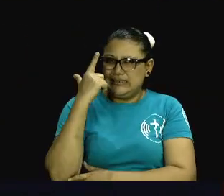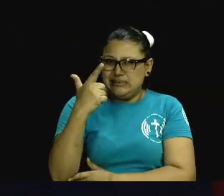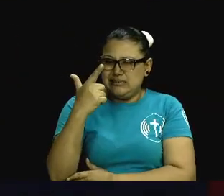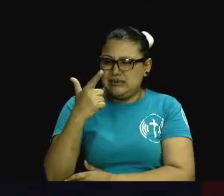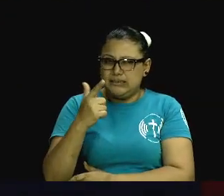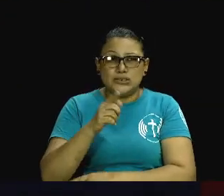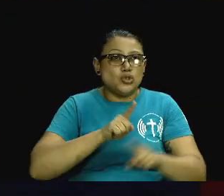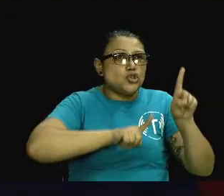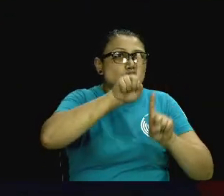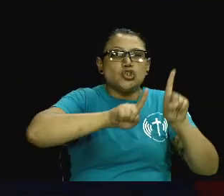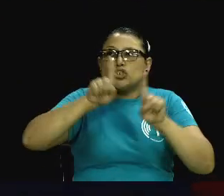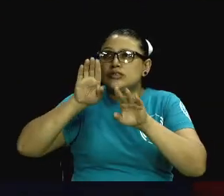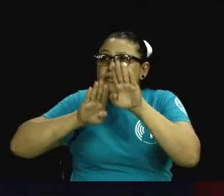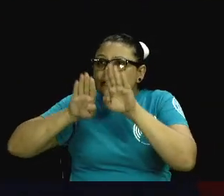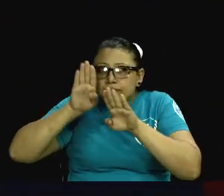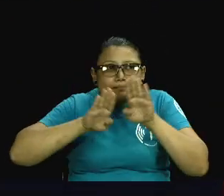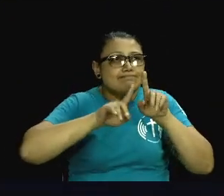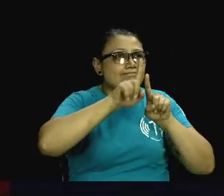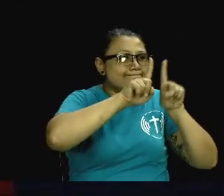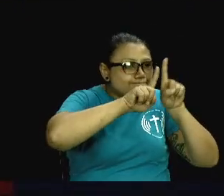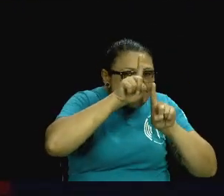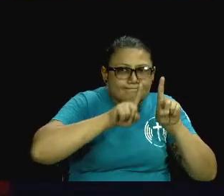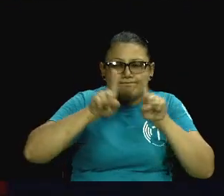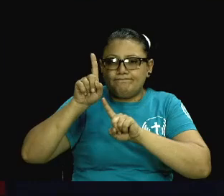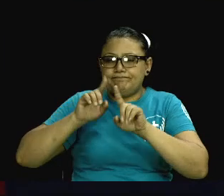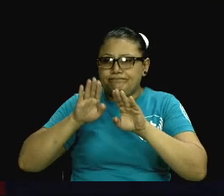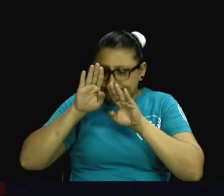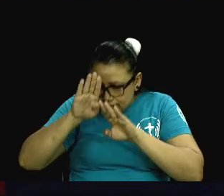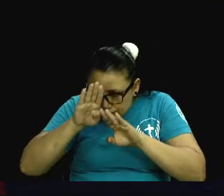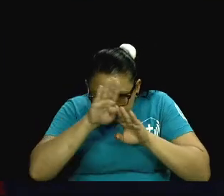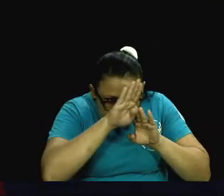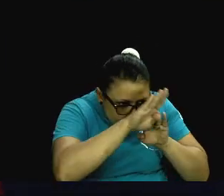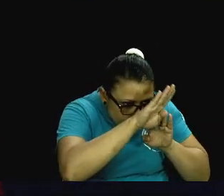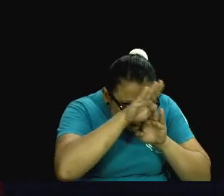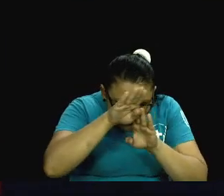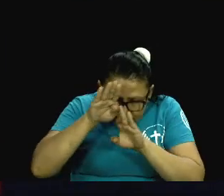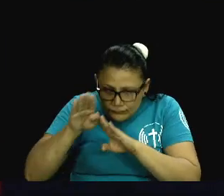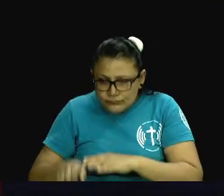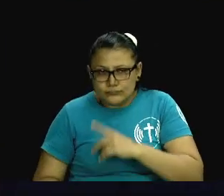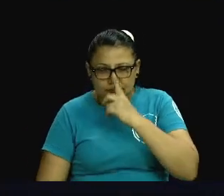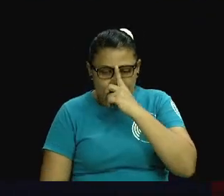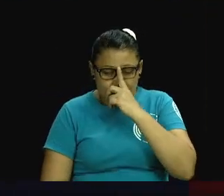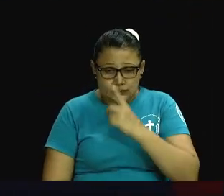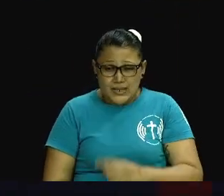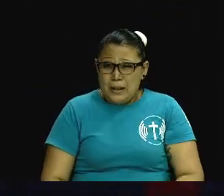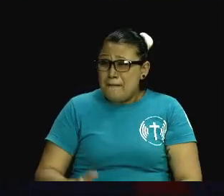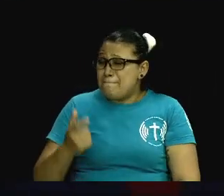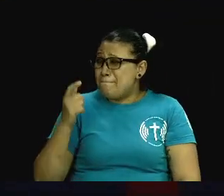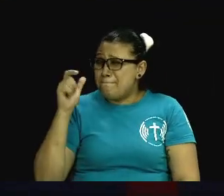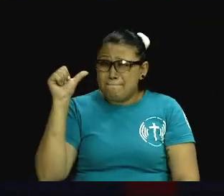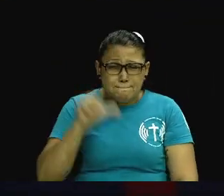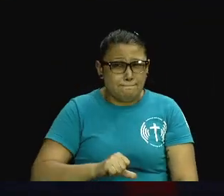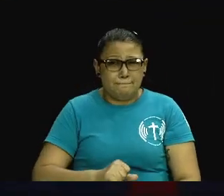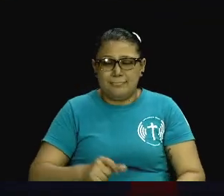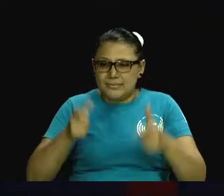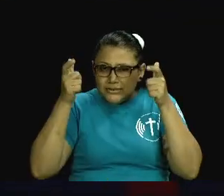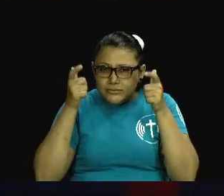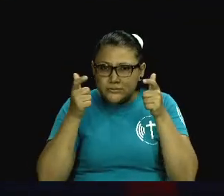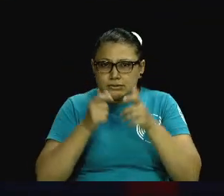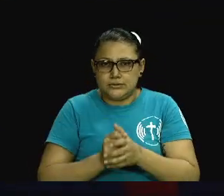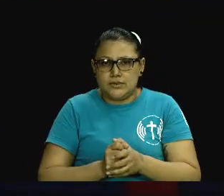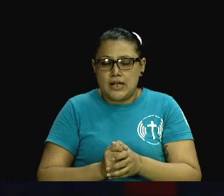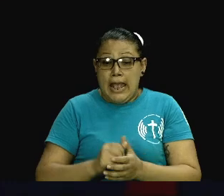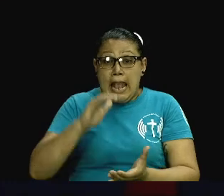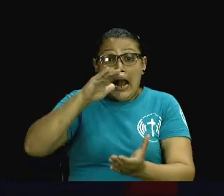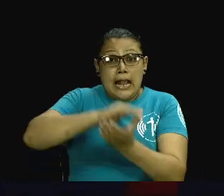el rey de israel fue uno de los peores reyes de la época porque se casó con la famosa hes